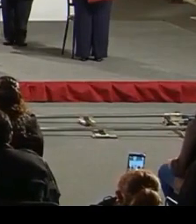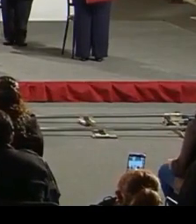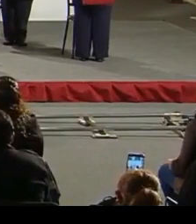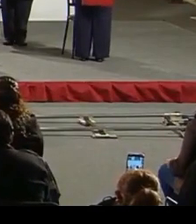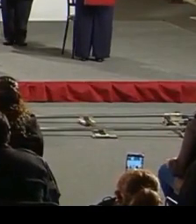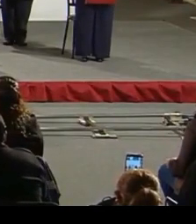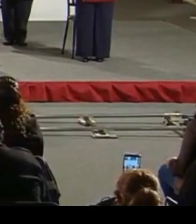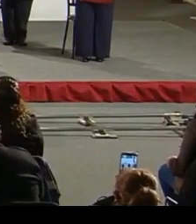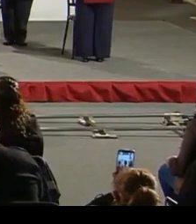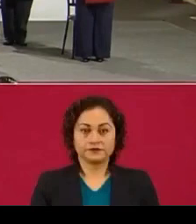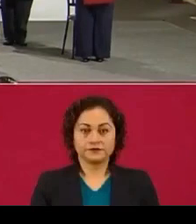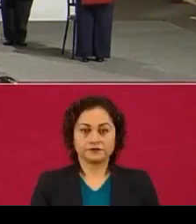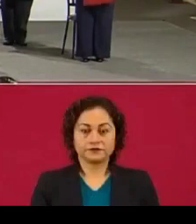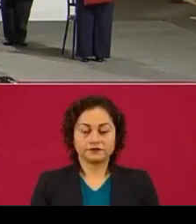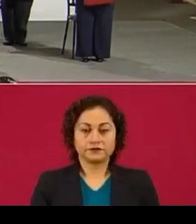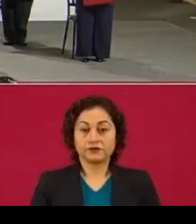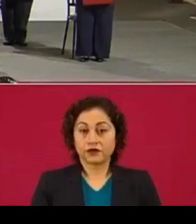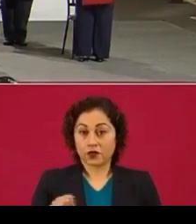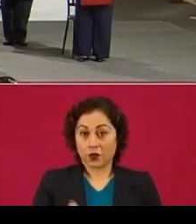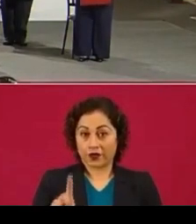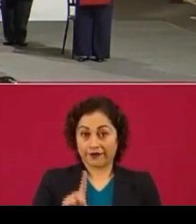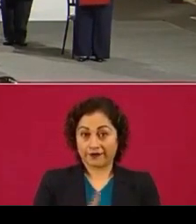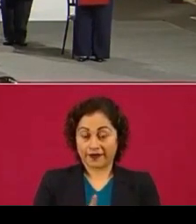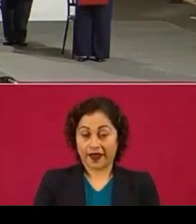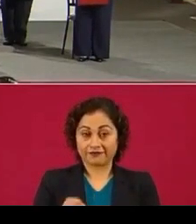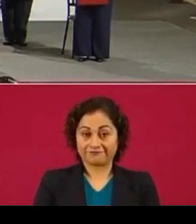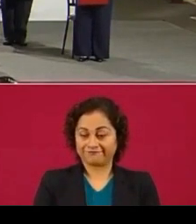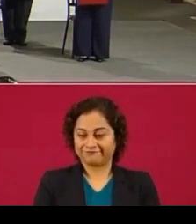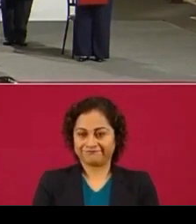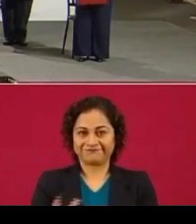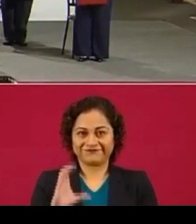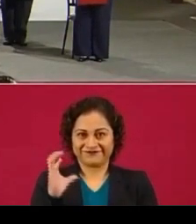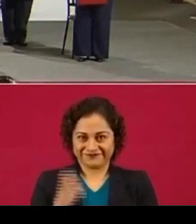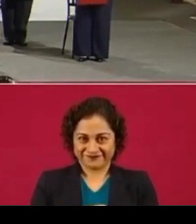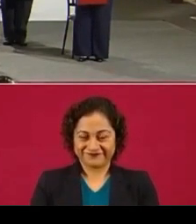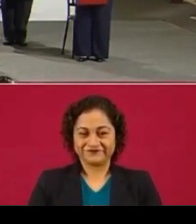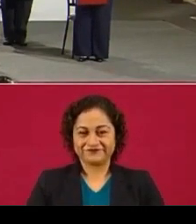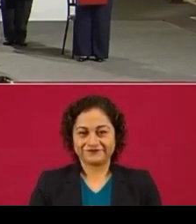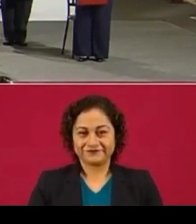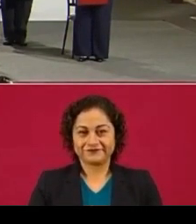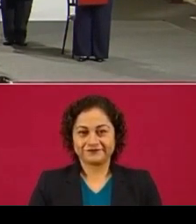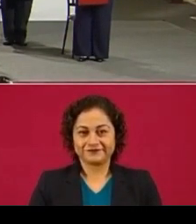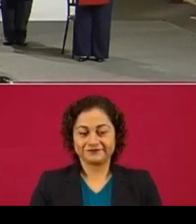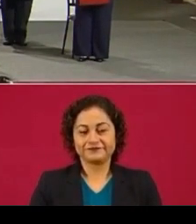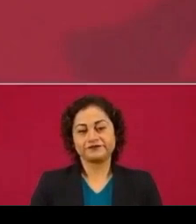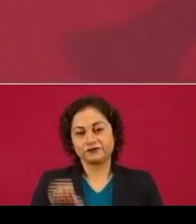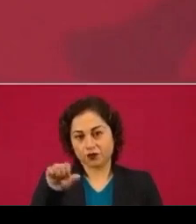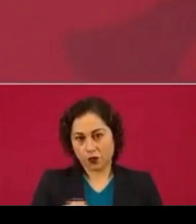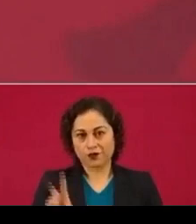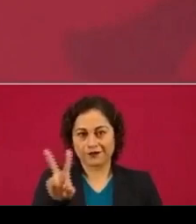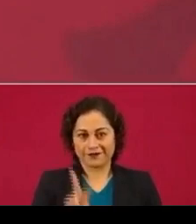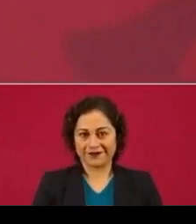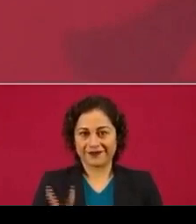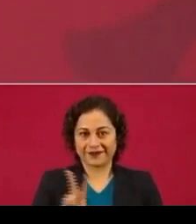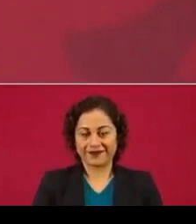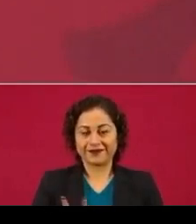Concluyendo la semana, vamos a informar hoy viernes